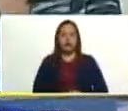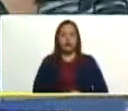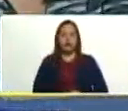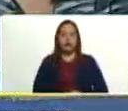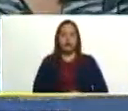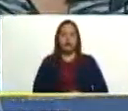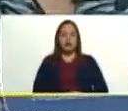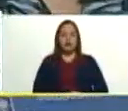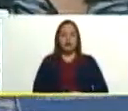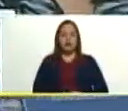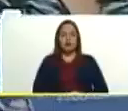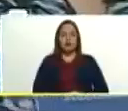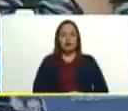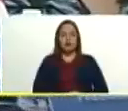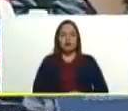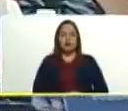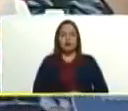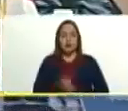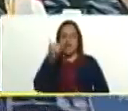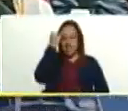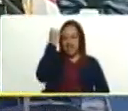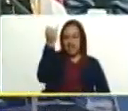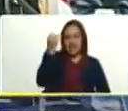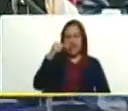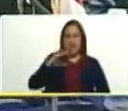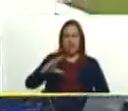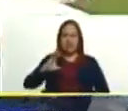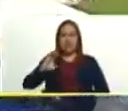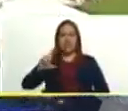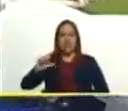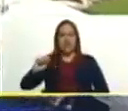La idea de la CELAC